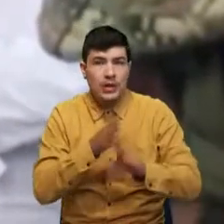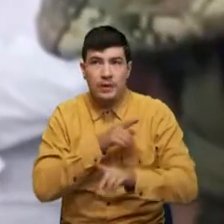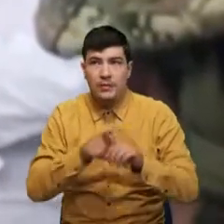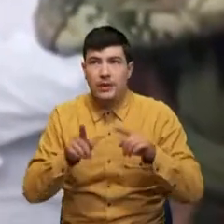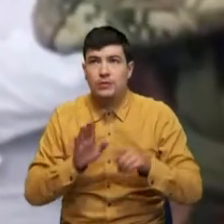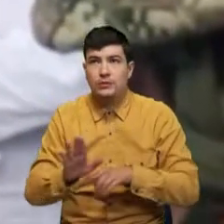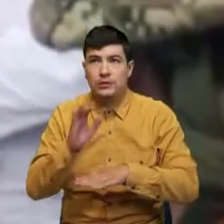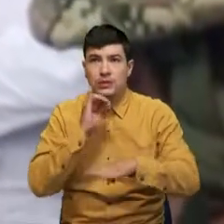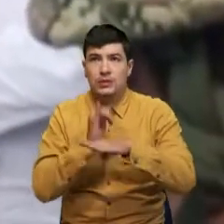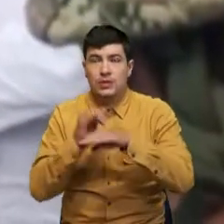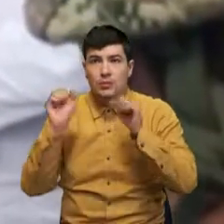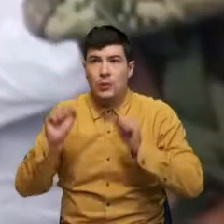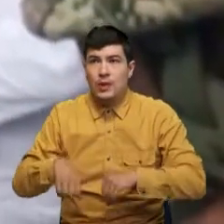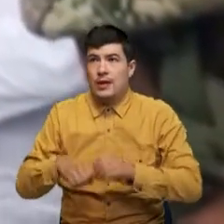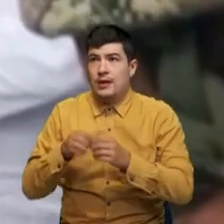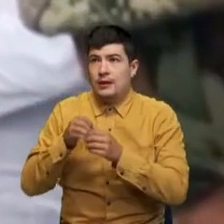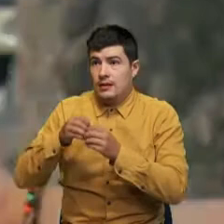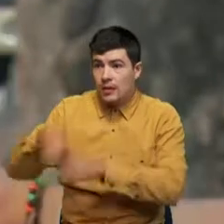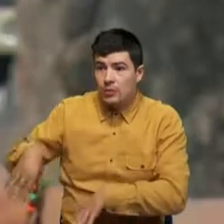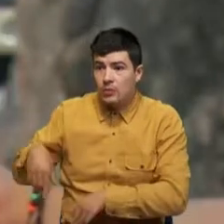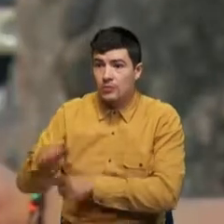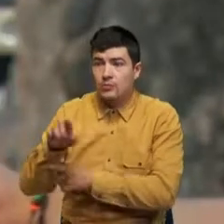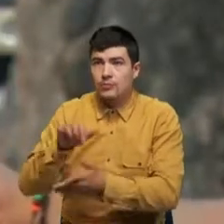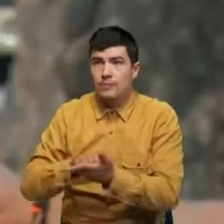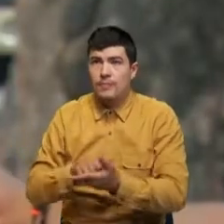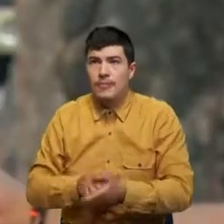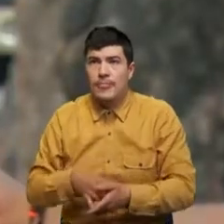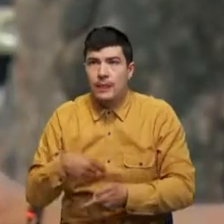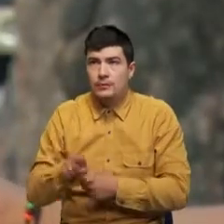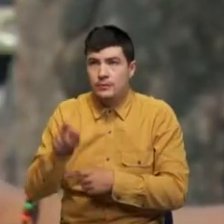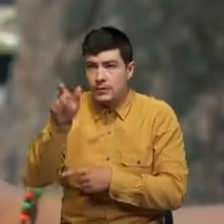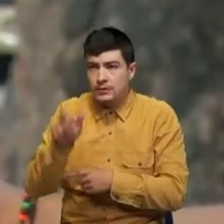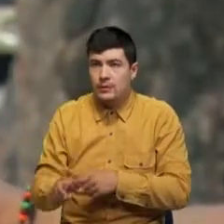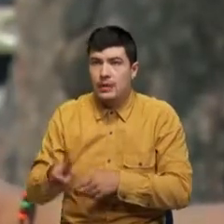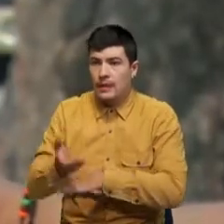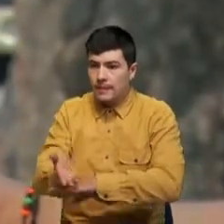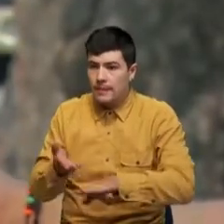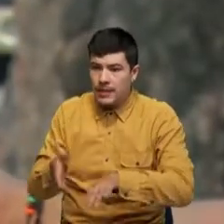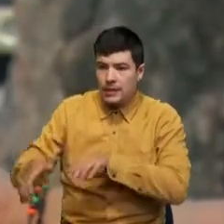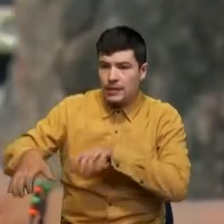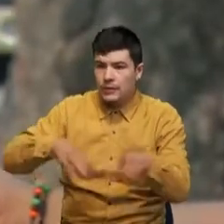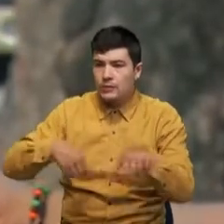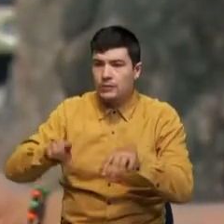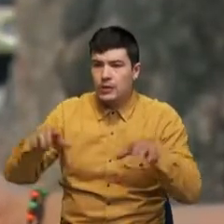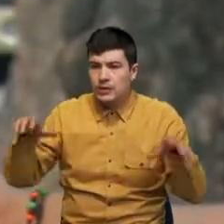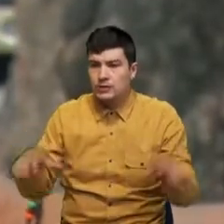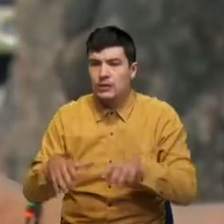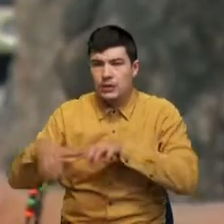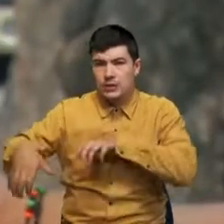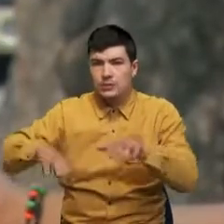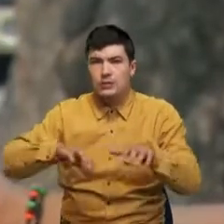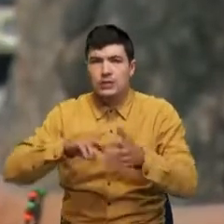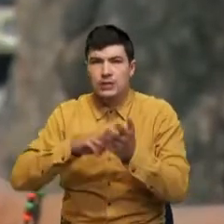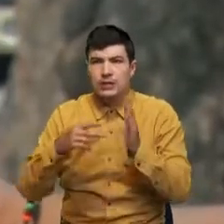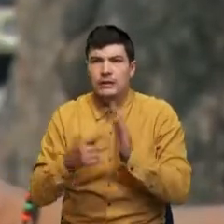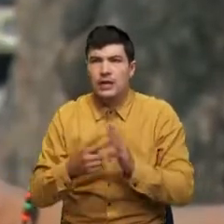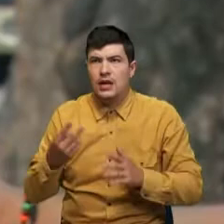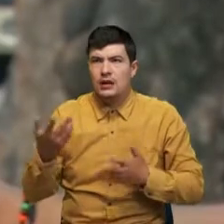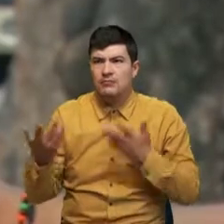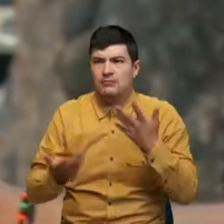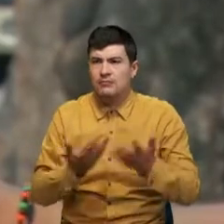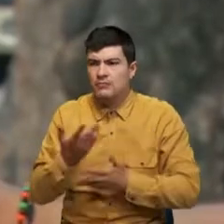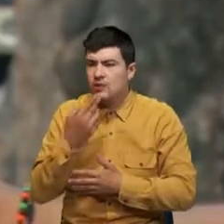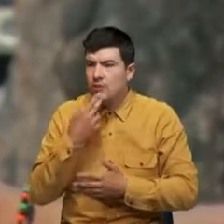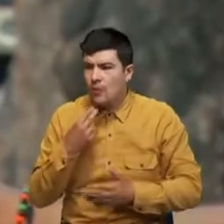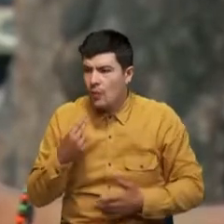le podrían costar el cargo actitud de pedir perdón por un hecho que se ha cometido es una actitud que se podría catalogar como de gallarda como de